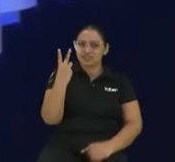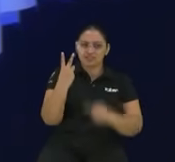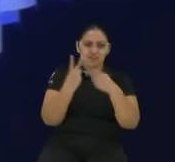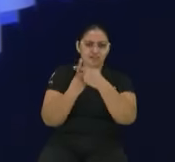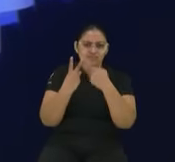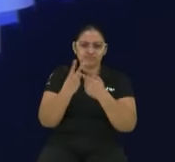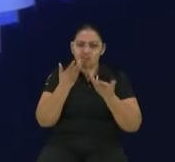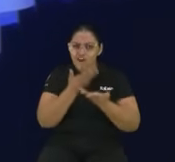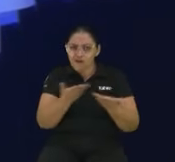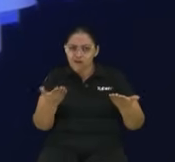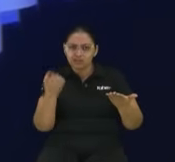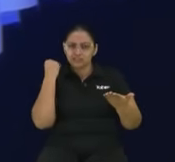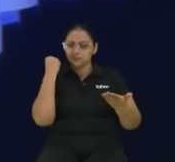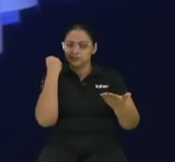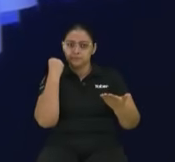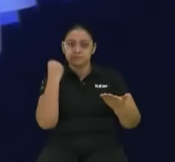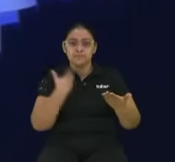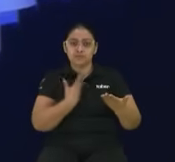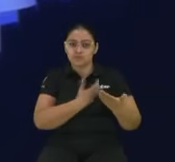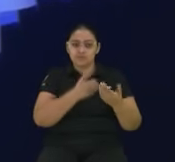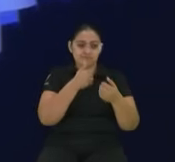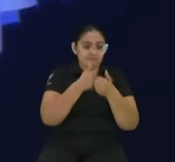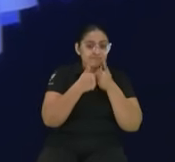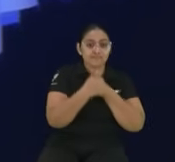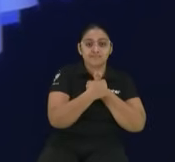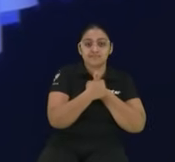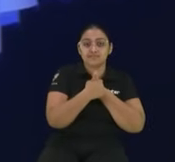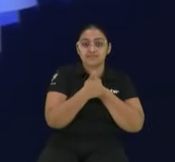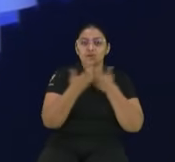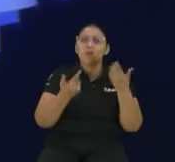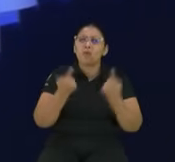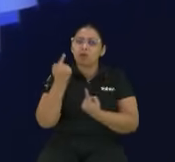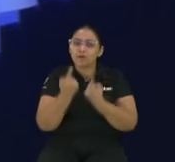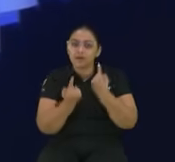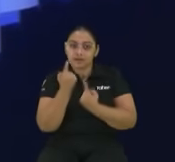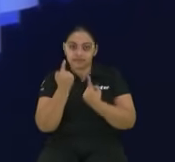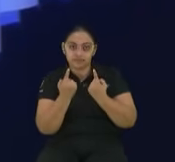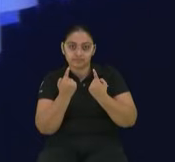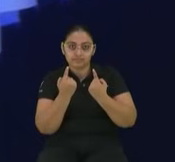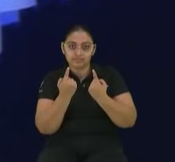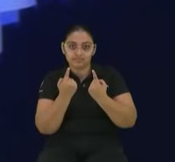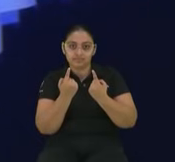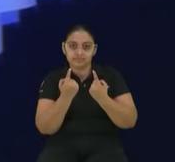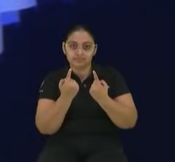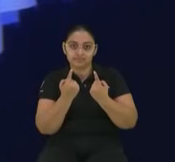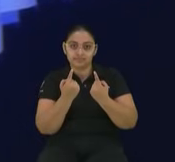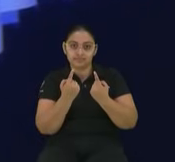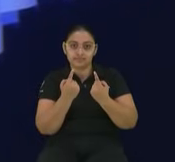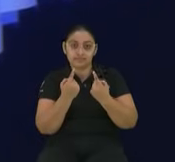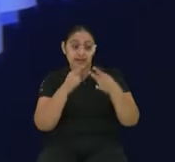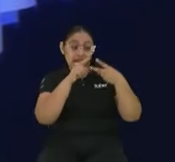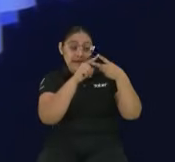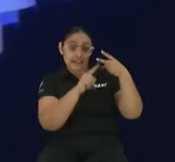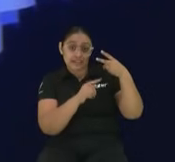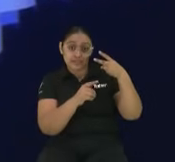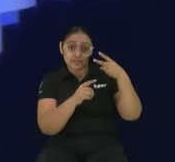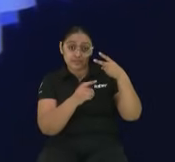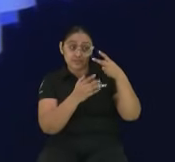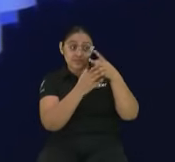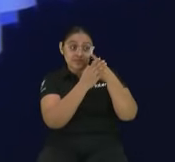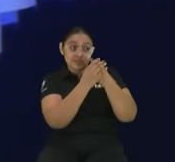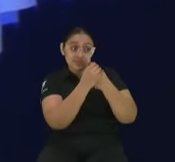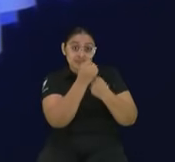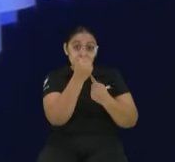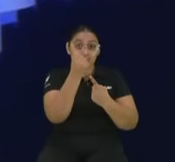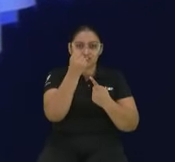avanzando en el camino de la vida y esas dos se unen y se juntan a